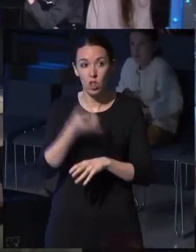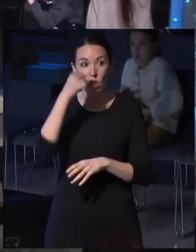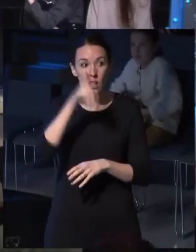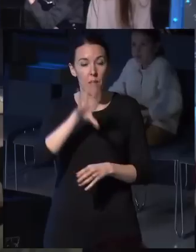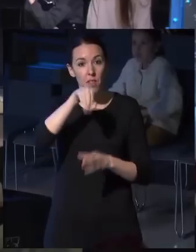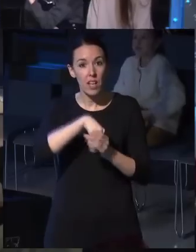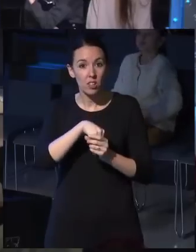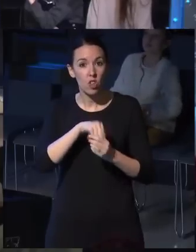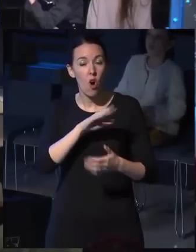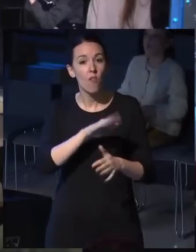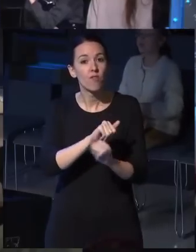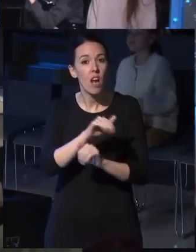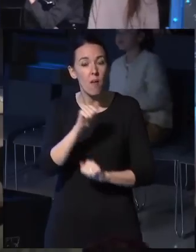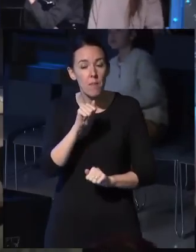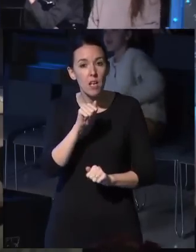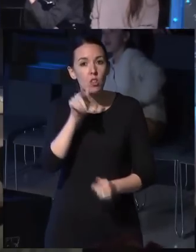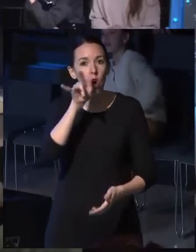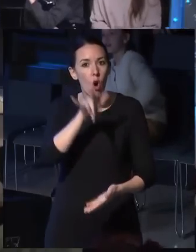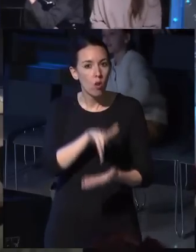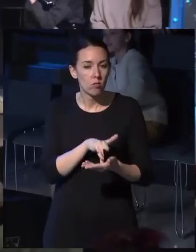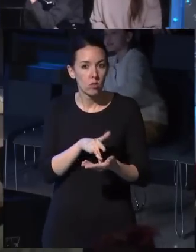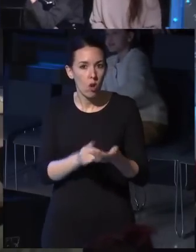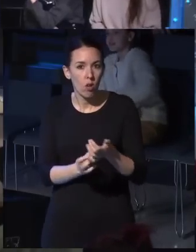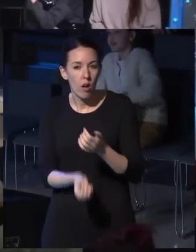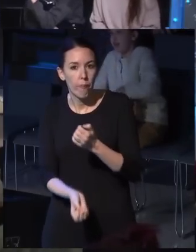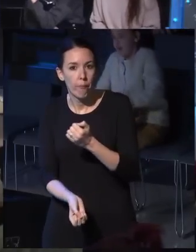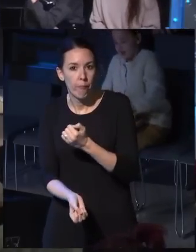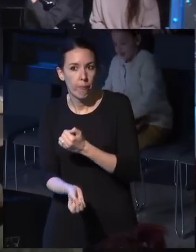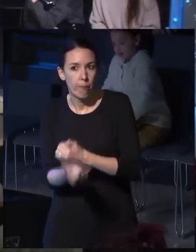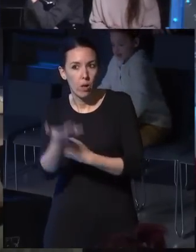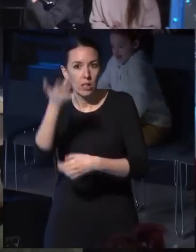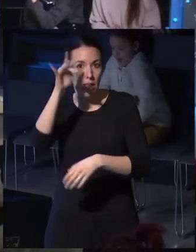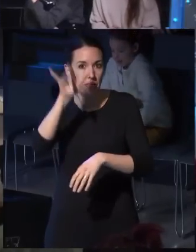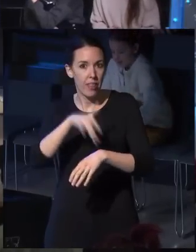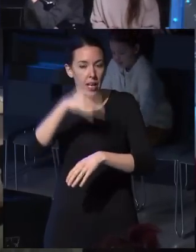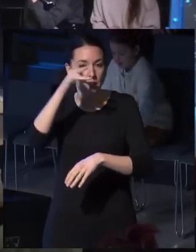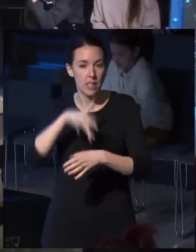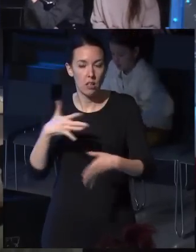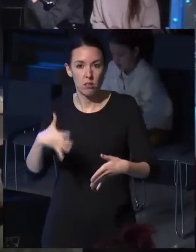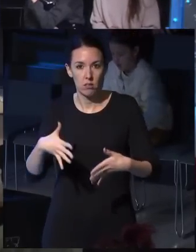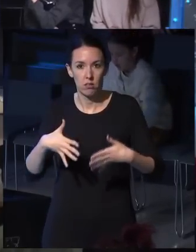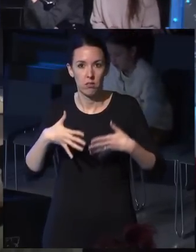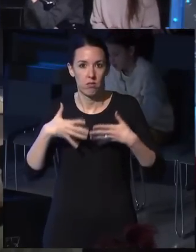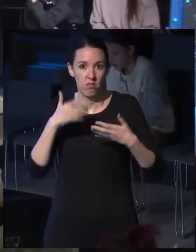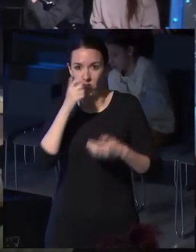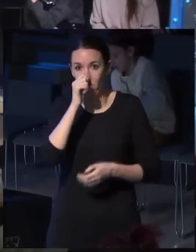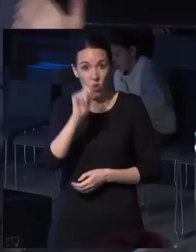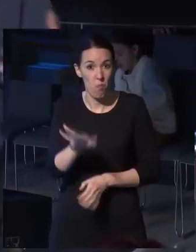dentro del flamenco fue como denostado, y cuando salió esa reverb digital que tenía, y realmente no le importó a nadie, porque